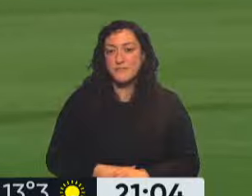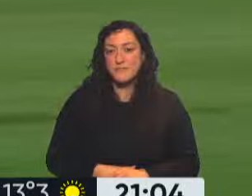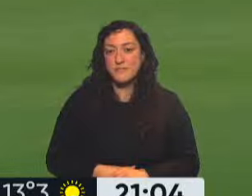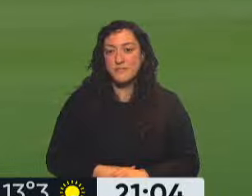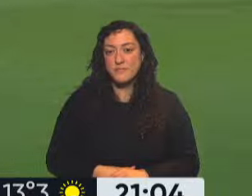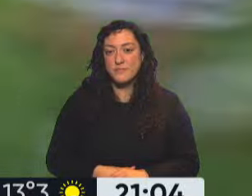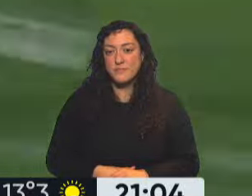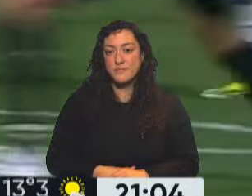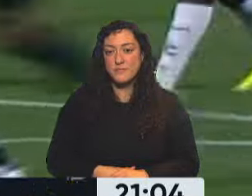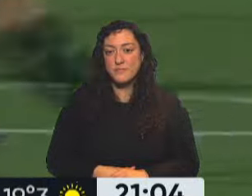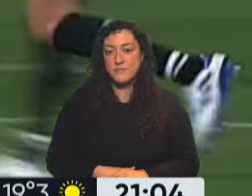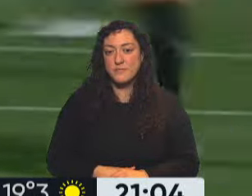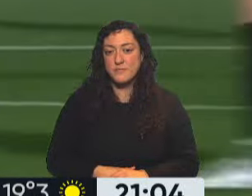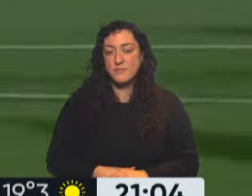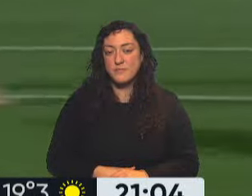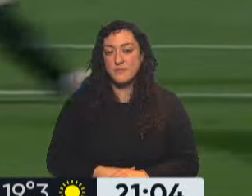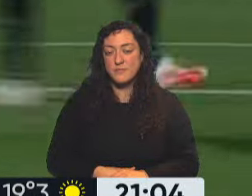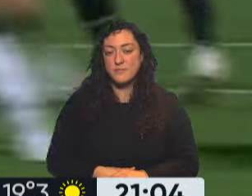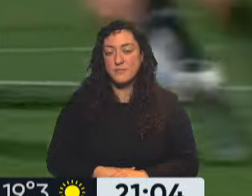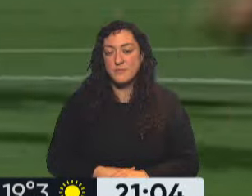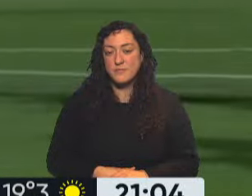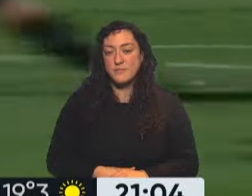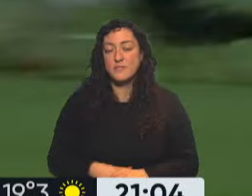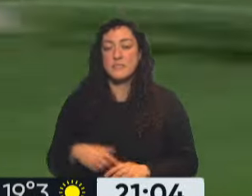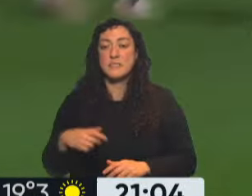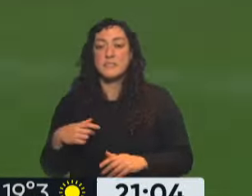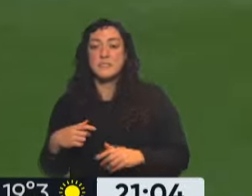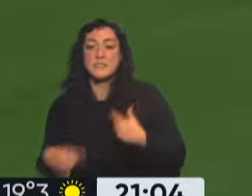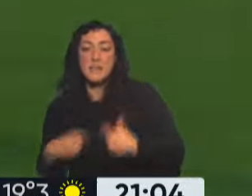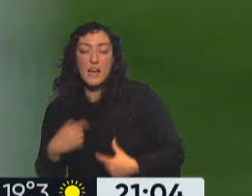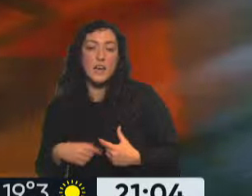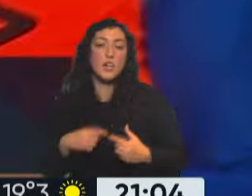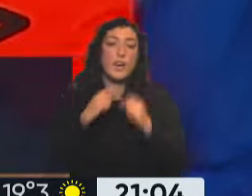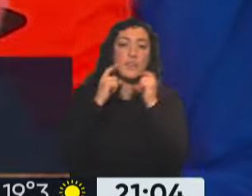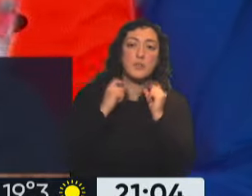¿eh? Central le ganó a Atlético Tucumán.